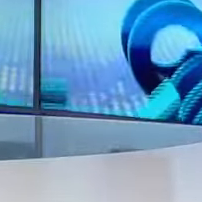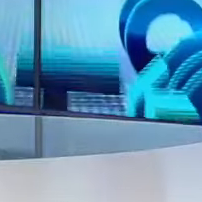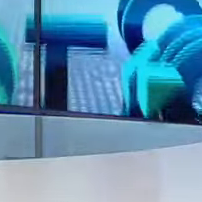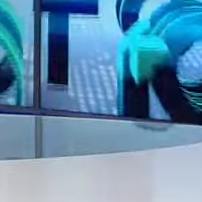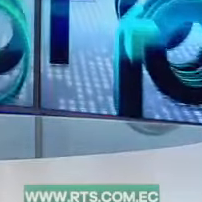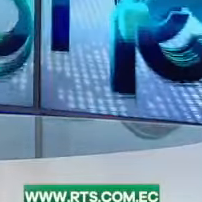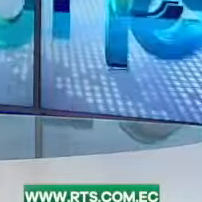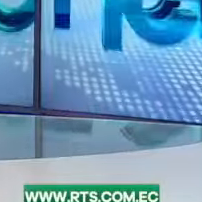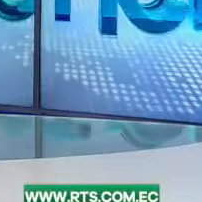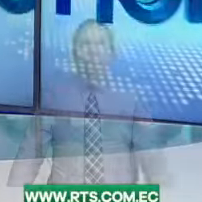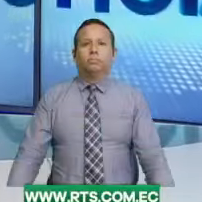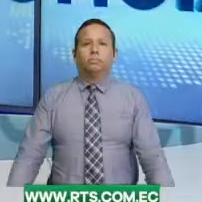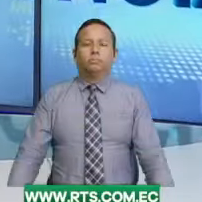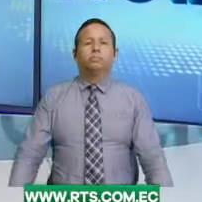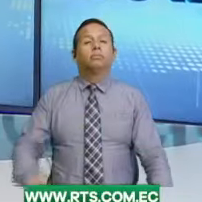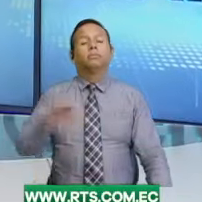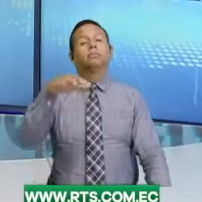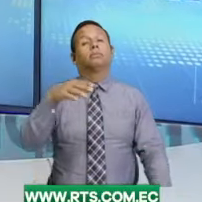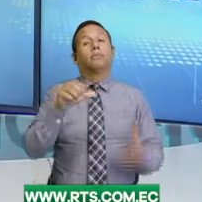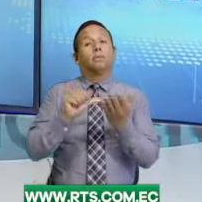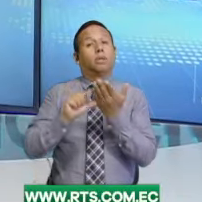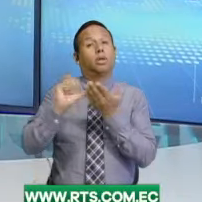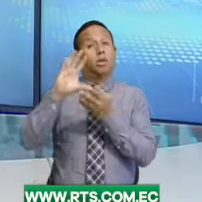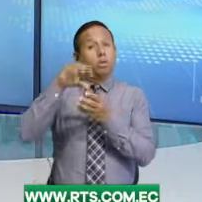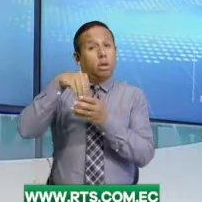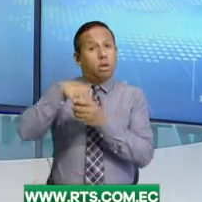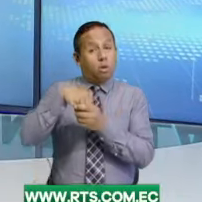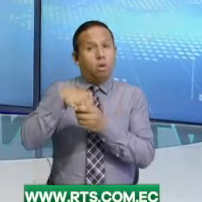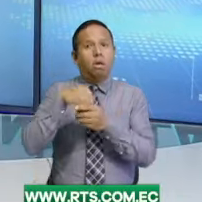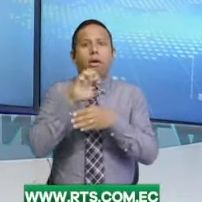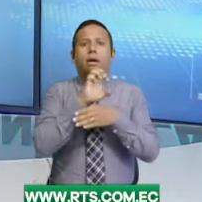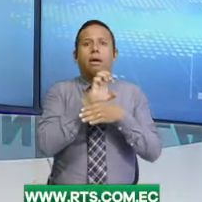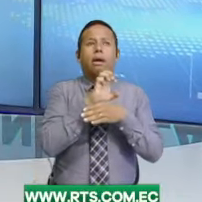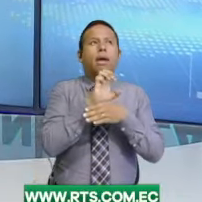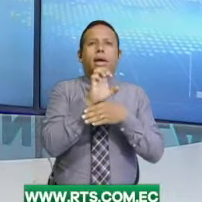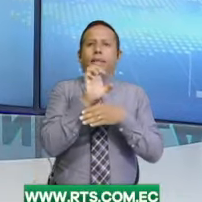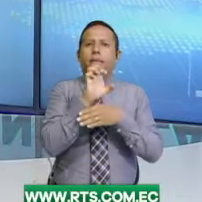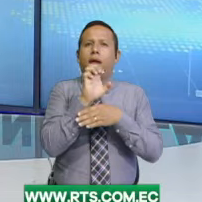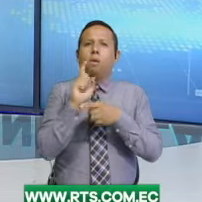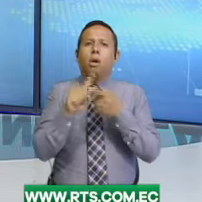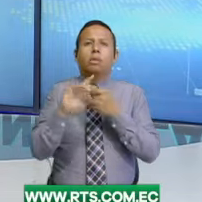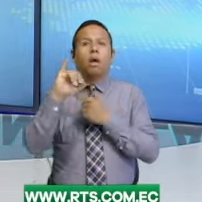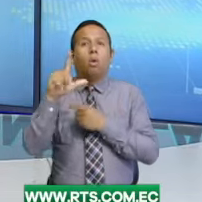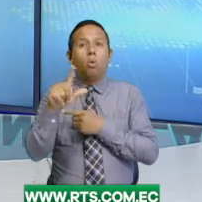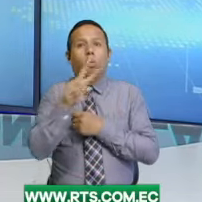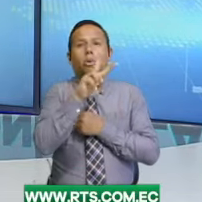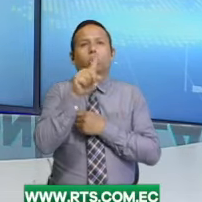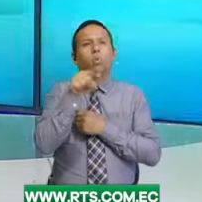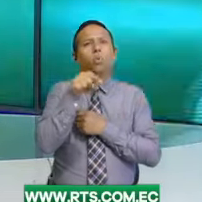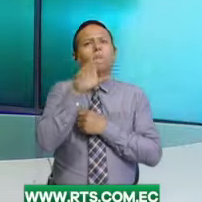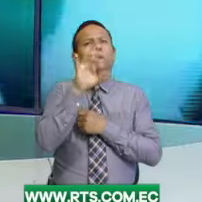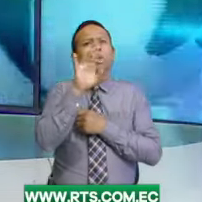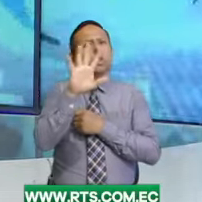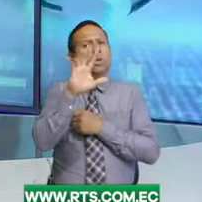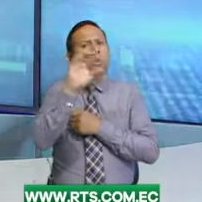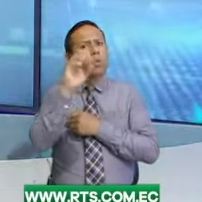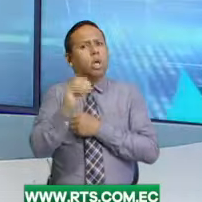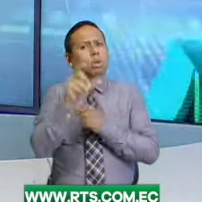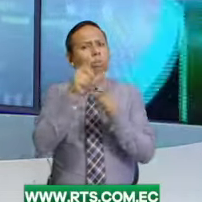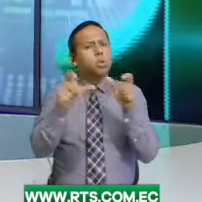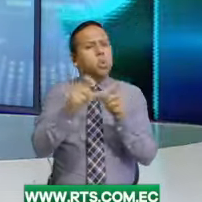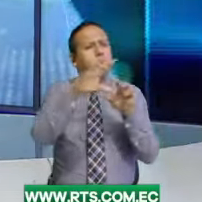Gracias por preferirnos. Según el Ministerio del Interior, de enero a julio, el 21,85% de víctimas de trata